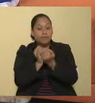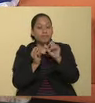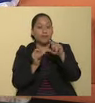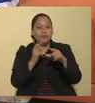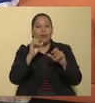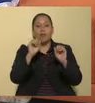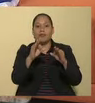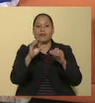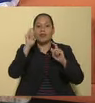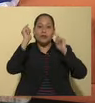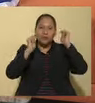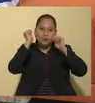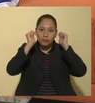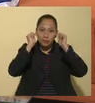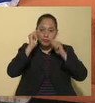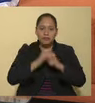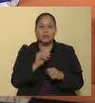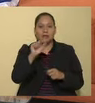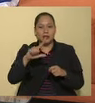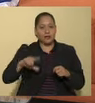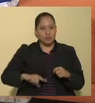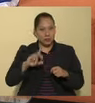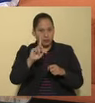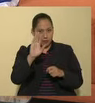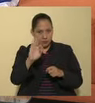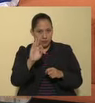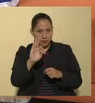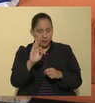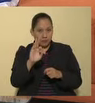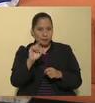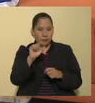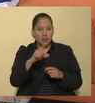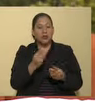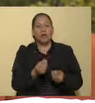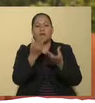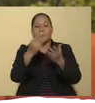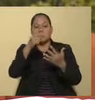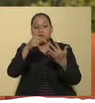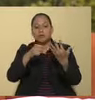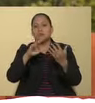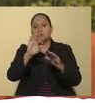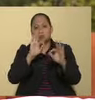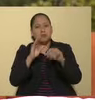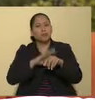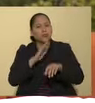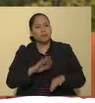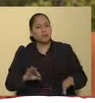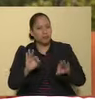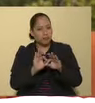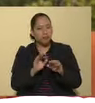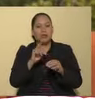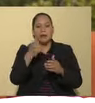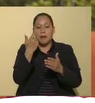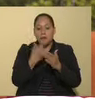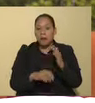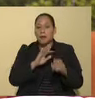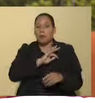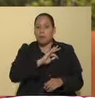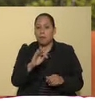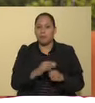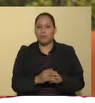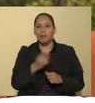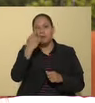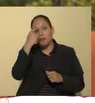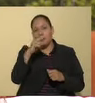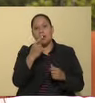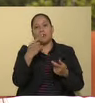la Secretaría de Turismo del Gobierno de la Ciudad de México ofrece opciones muy importantes, descuentos muy importantes